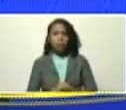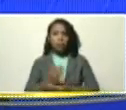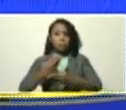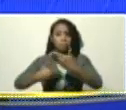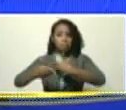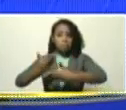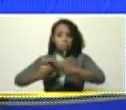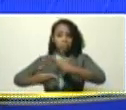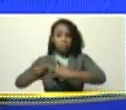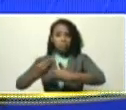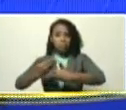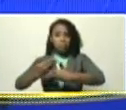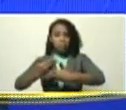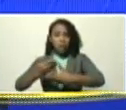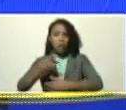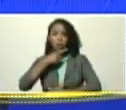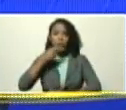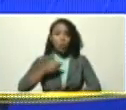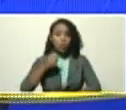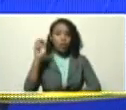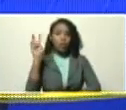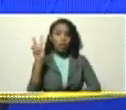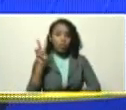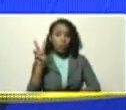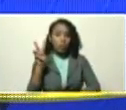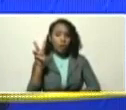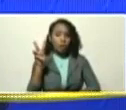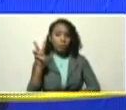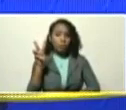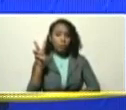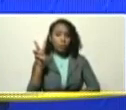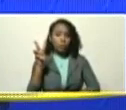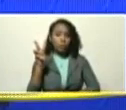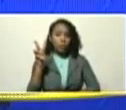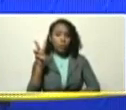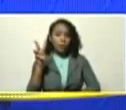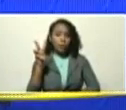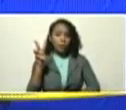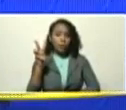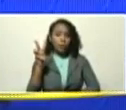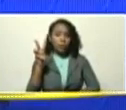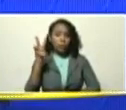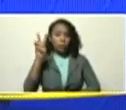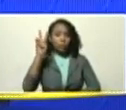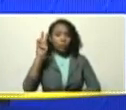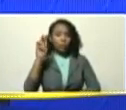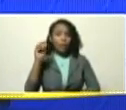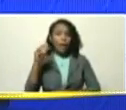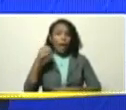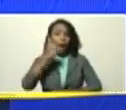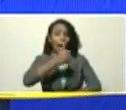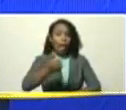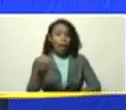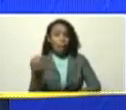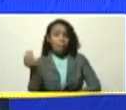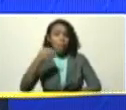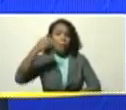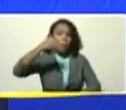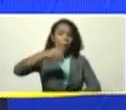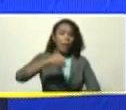relaciones entre Rusia y Venezuela cada vez adquieren mayor